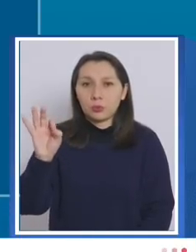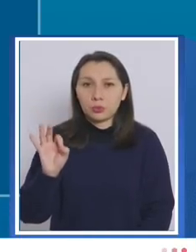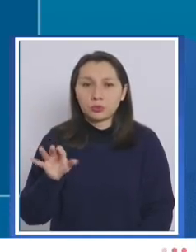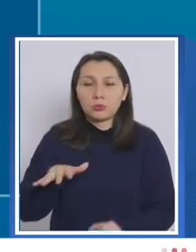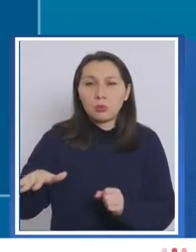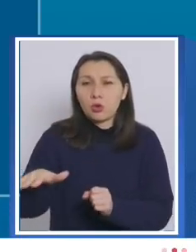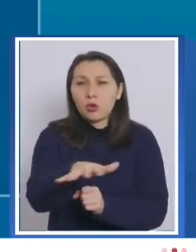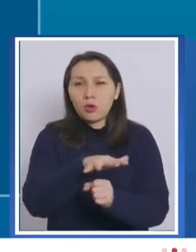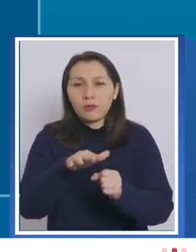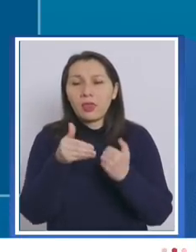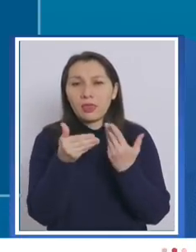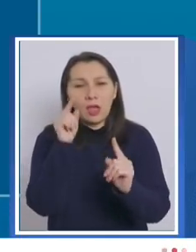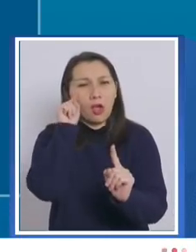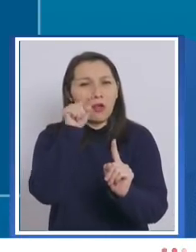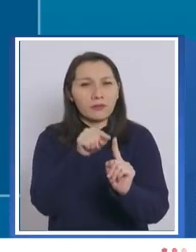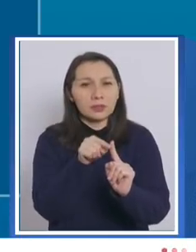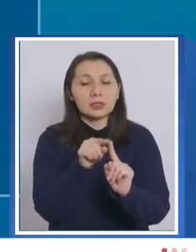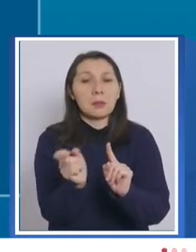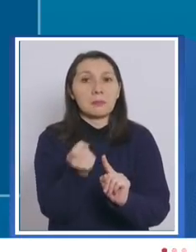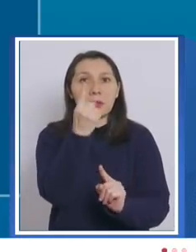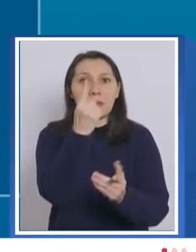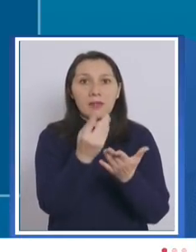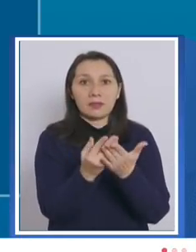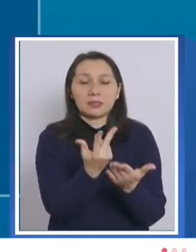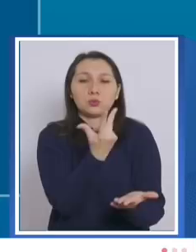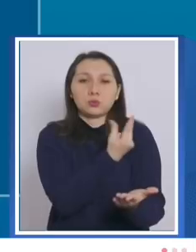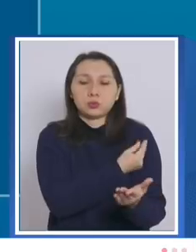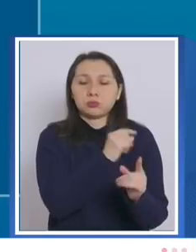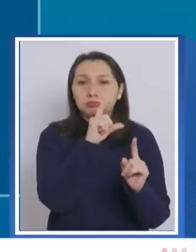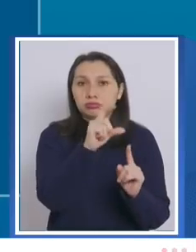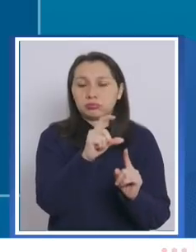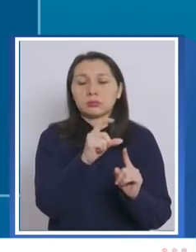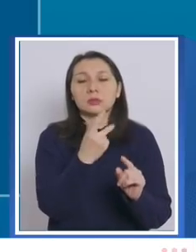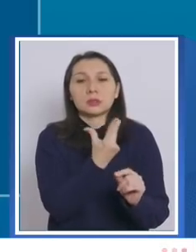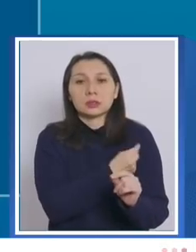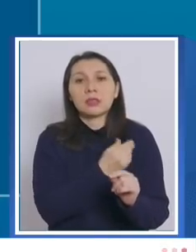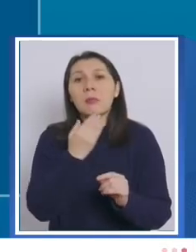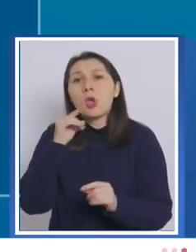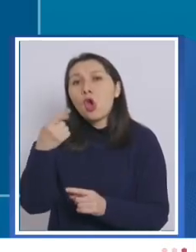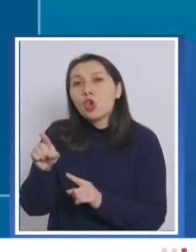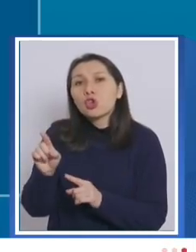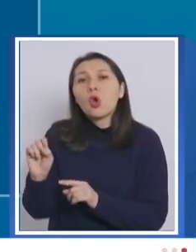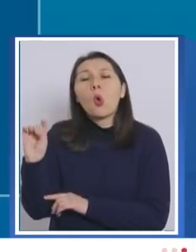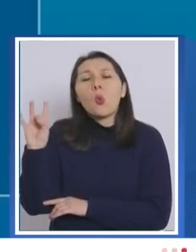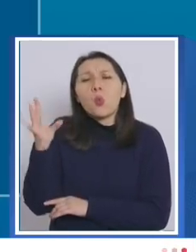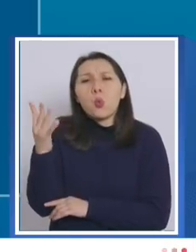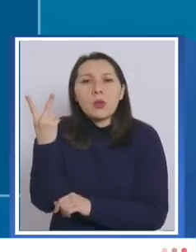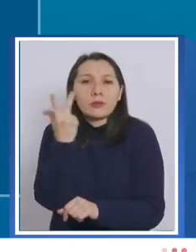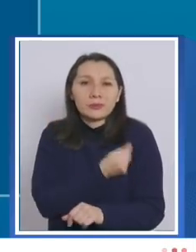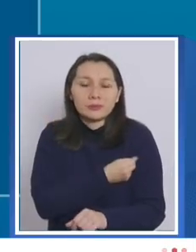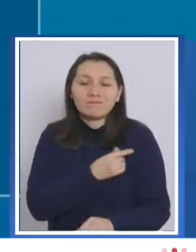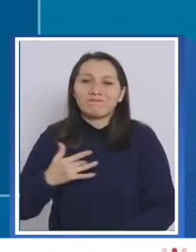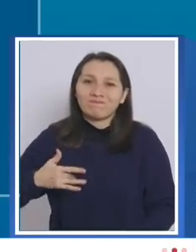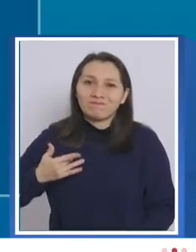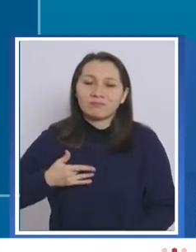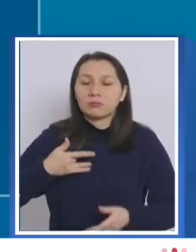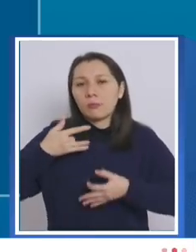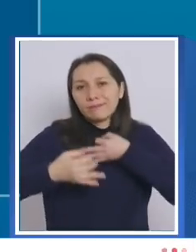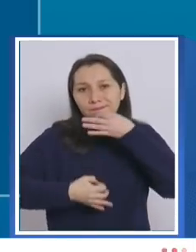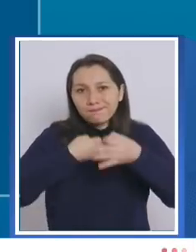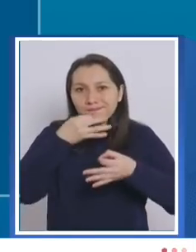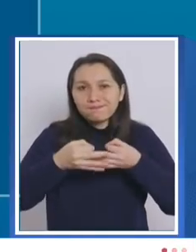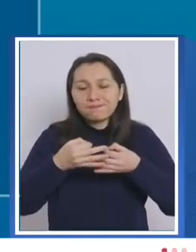82,02% de la población objetivo vacunada con primera dosis y con dosis única. Lamento